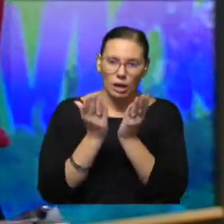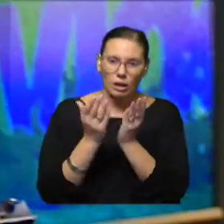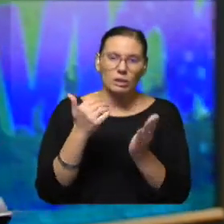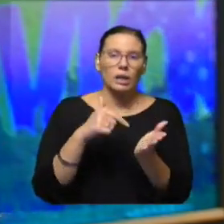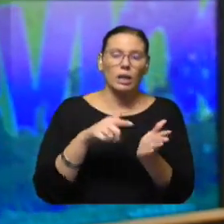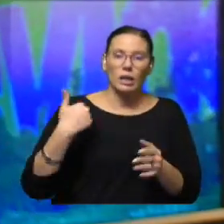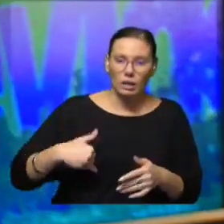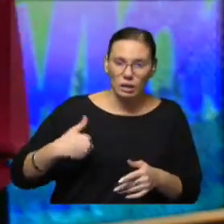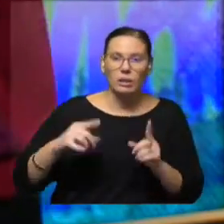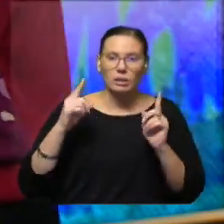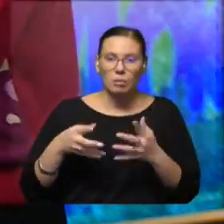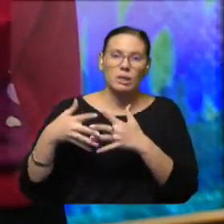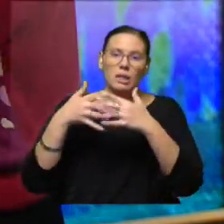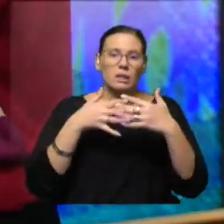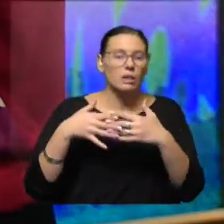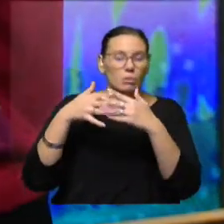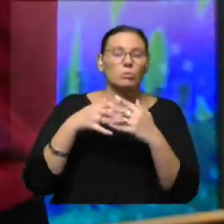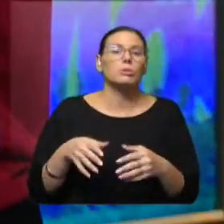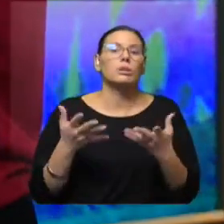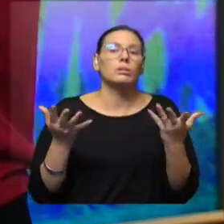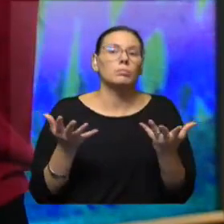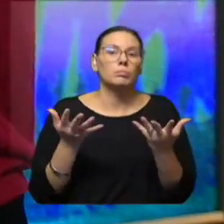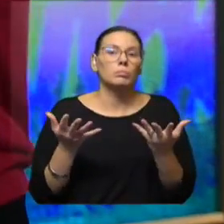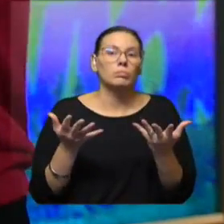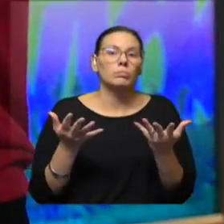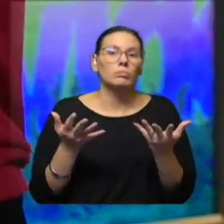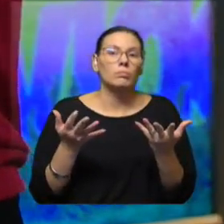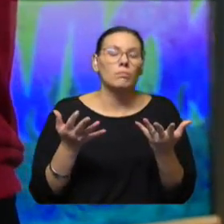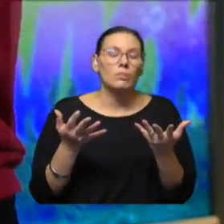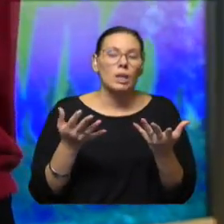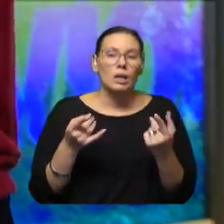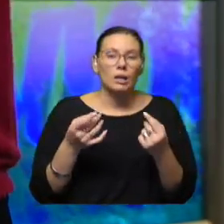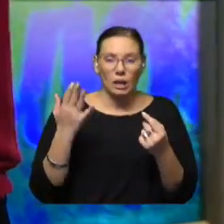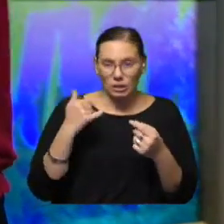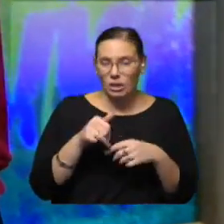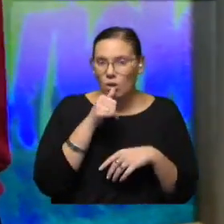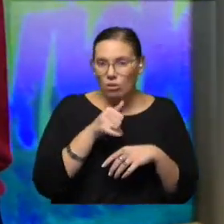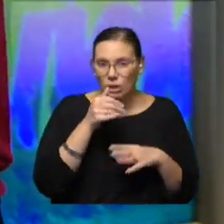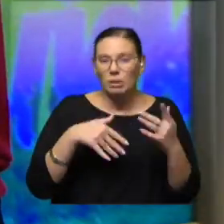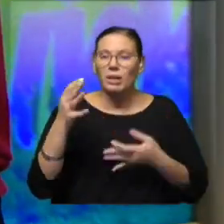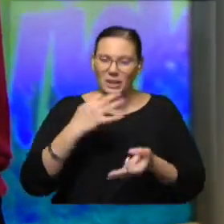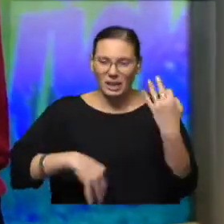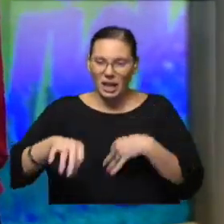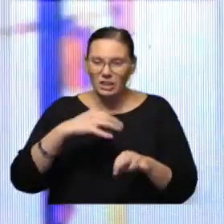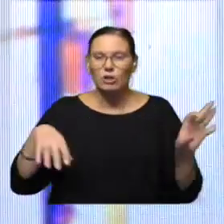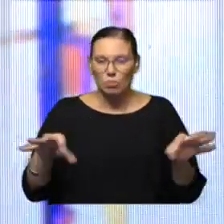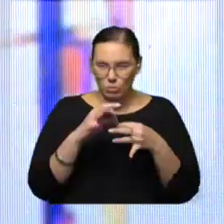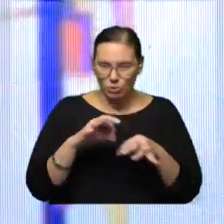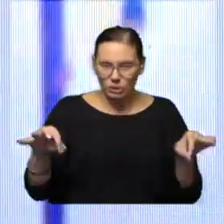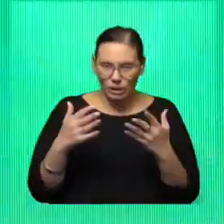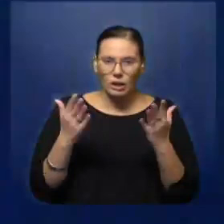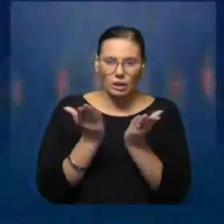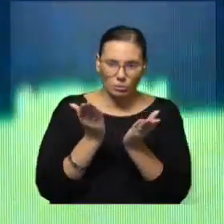Aires, estudiaste también en Estados Unidos. ¿Qué te dio eso? Fue, lo que estabas diciendo es que fue más teatro musical. Sí. Lo que estudiaste